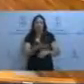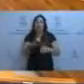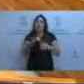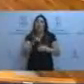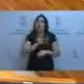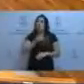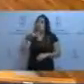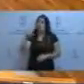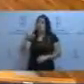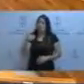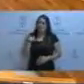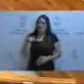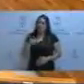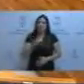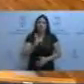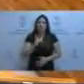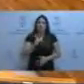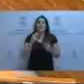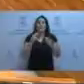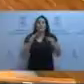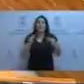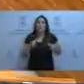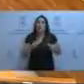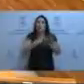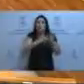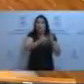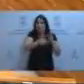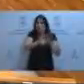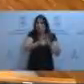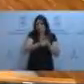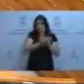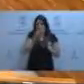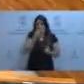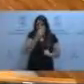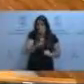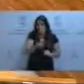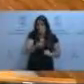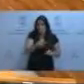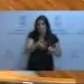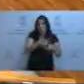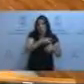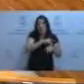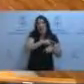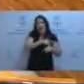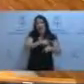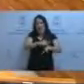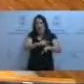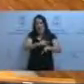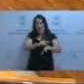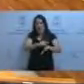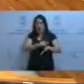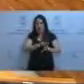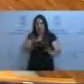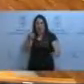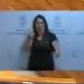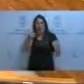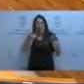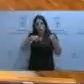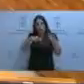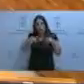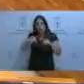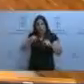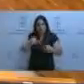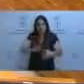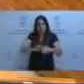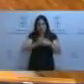presidente. Efectivamente, señoría, el Plan de Gestión del Lobo, que es nuestra guía de actuación en todo lo que tiene que ver con la especie,